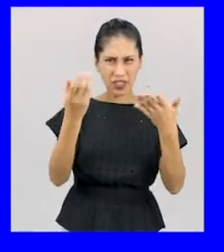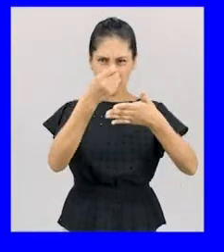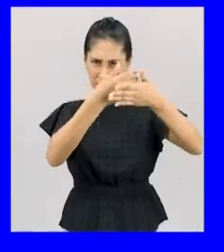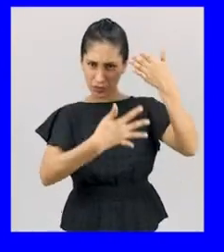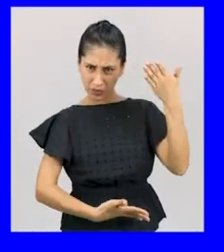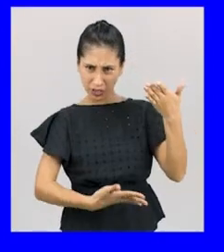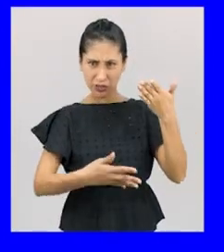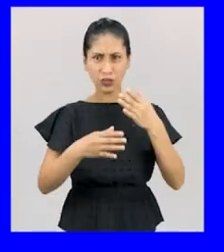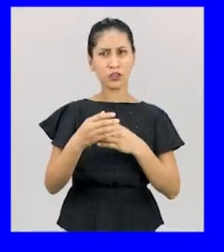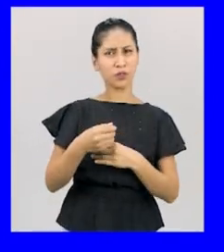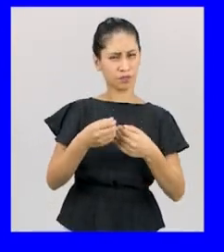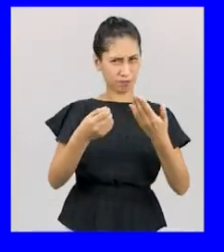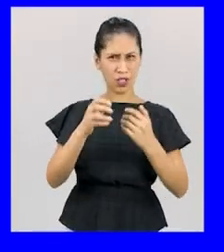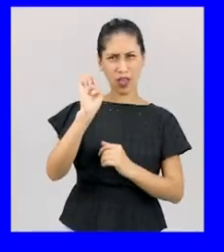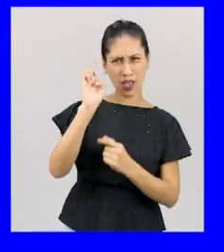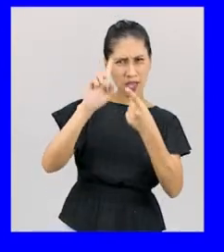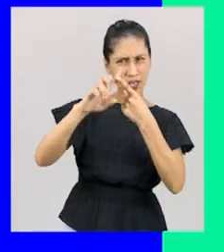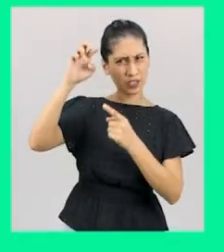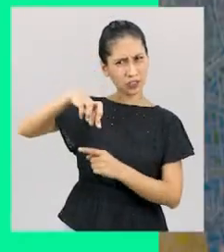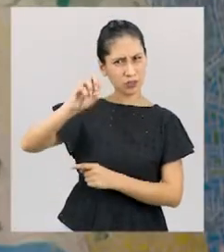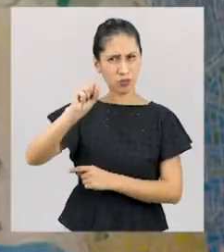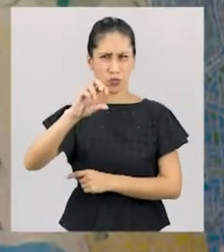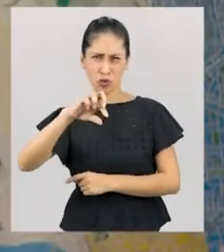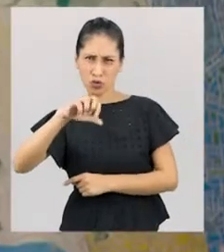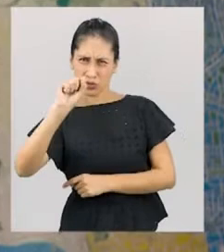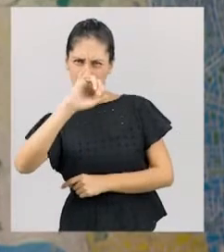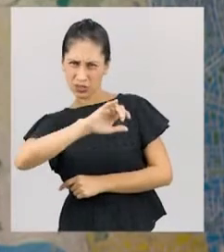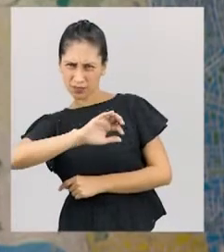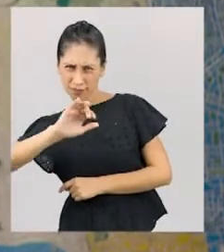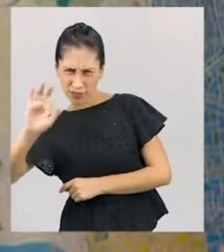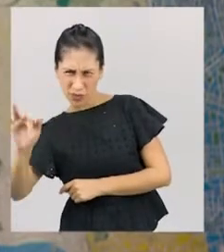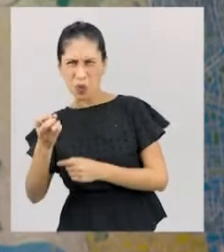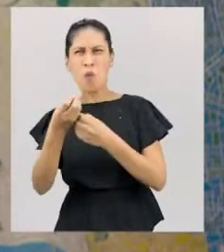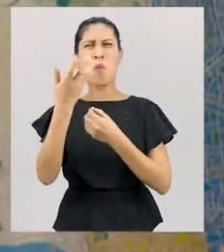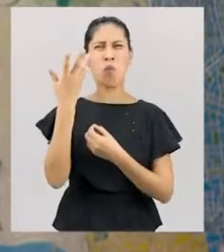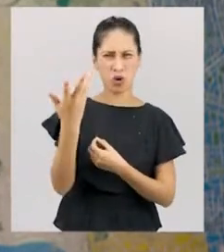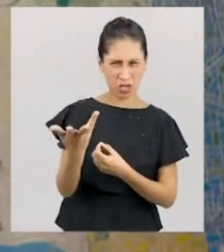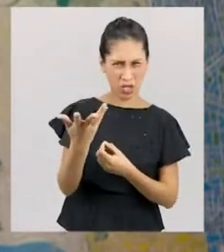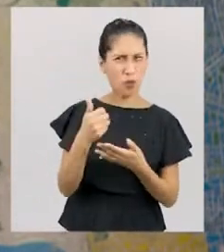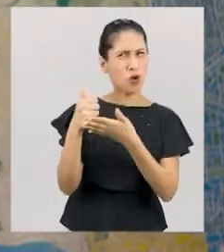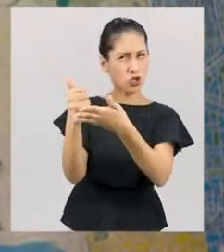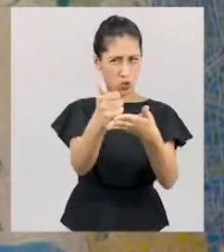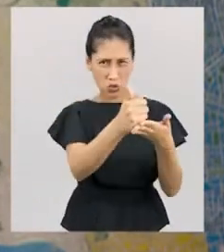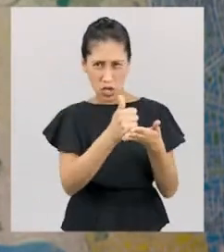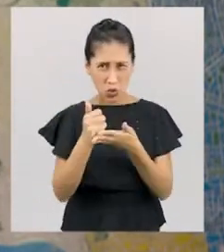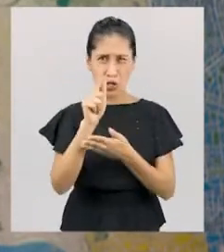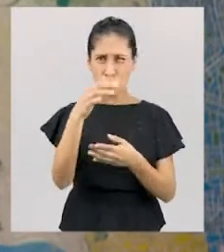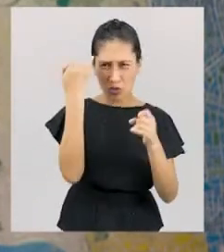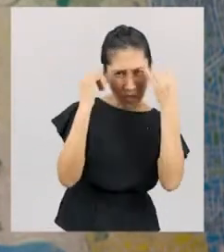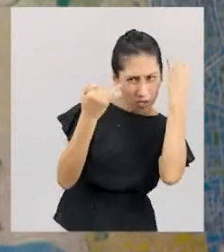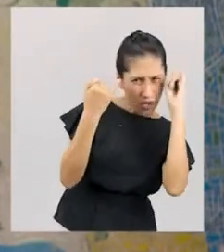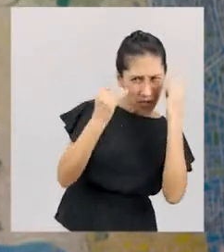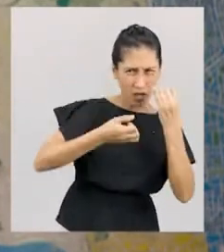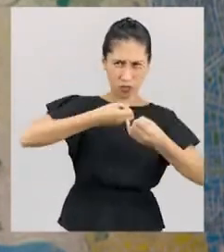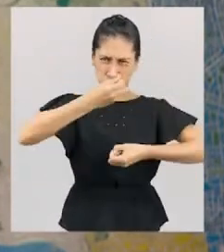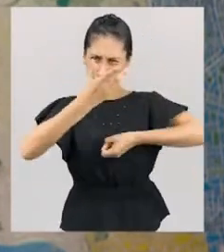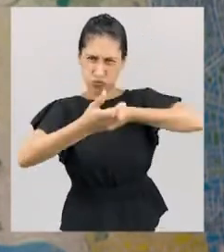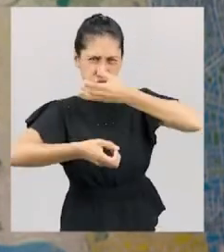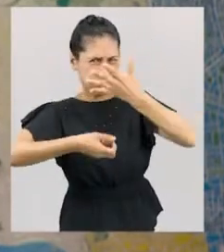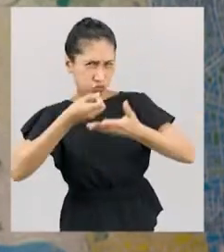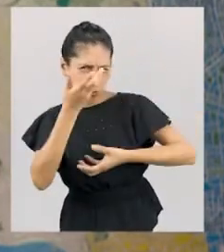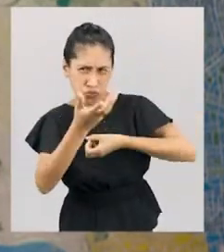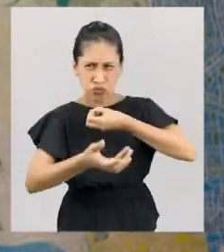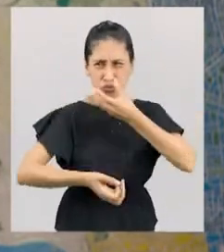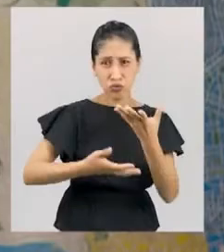textos expositivos. Se llaman expositivos ya que nos permiten exponer mejor nuestras ideas y también reconocer la